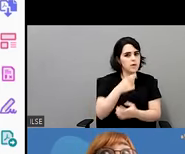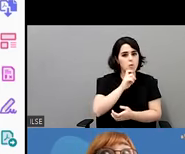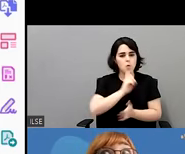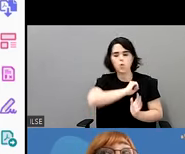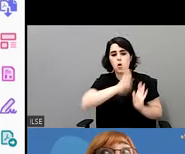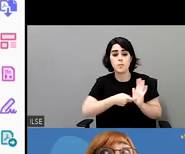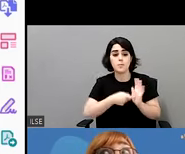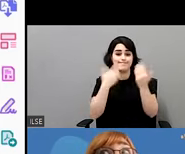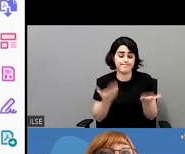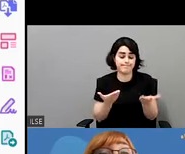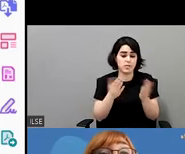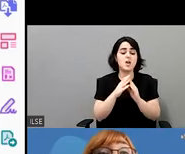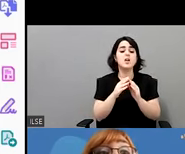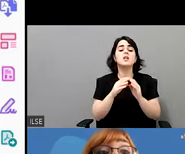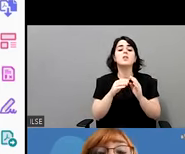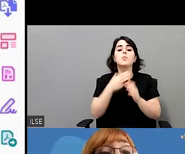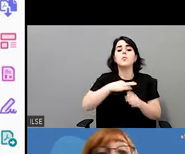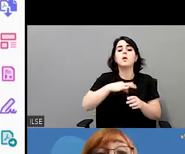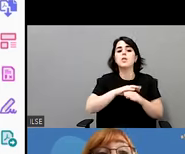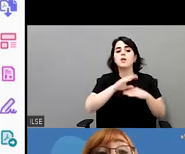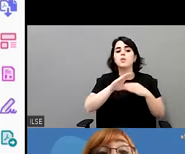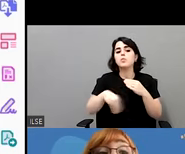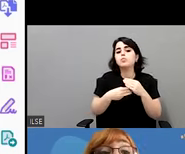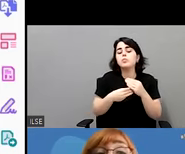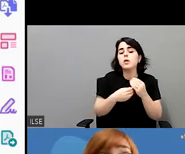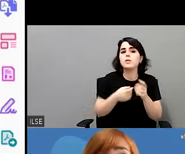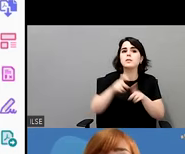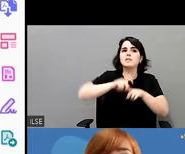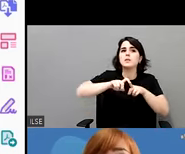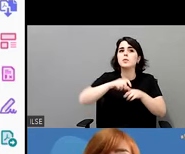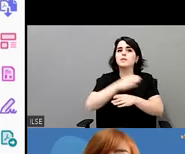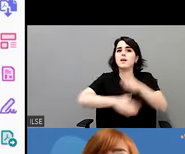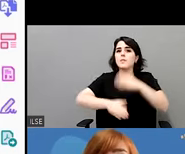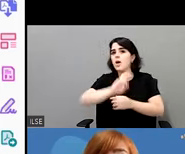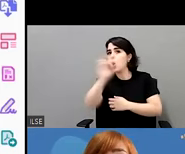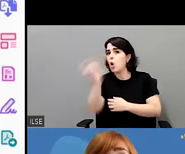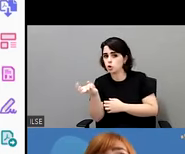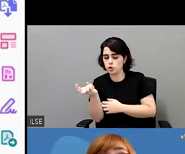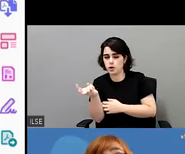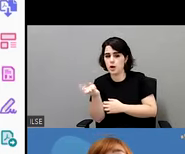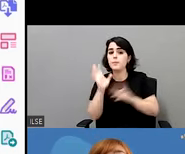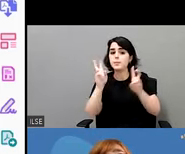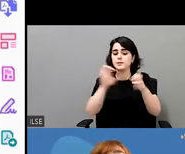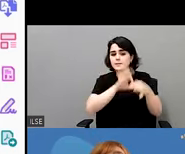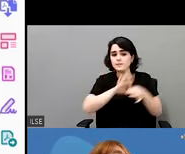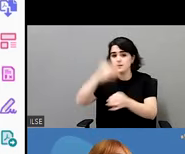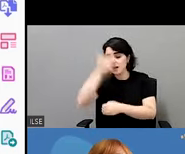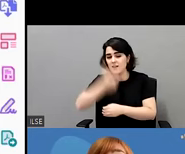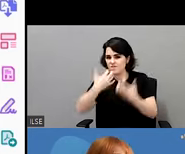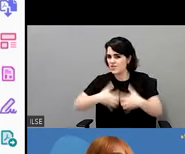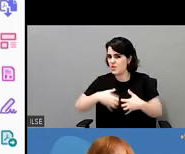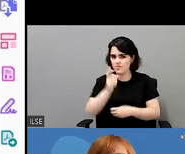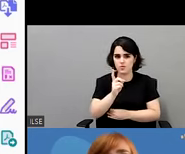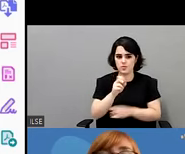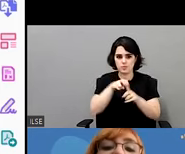lo cual, quizás esa compatibilidad sea para otras tipologías de discapacidad, pero lo que es para la parálisis cerebral no está funcionando en